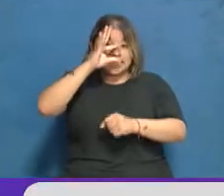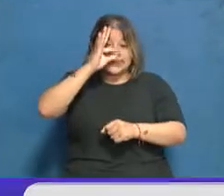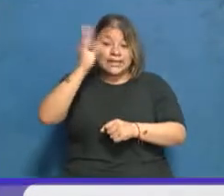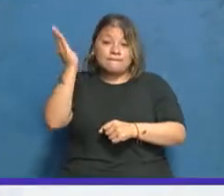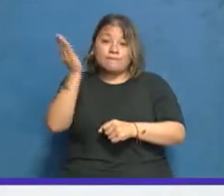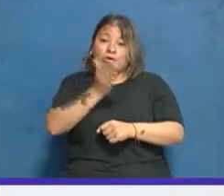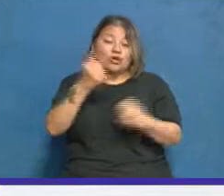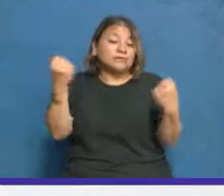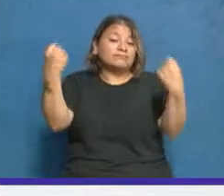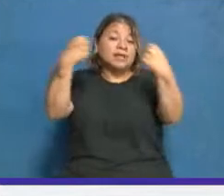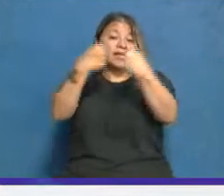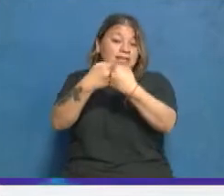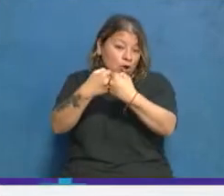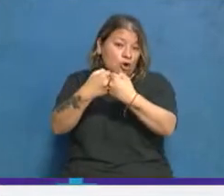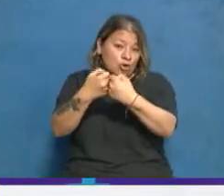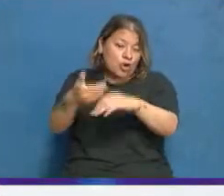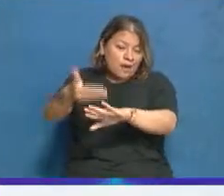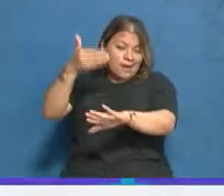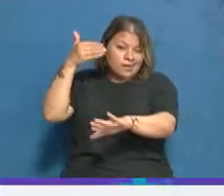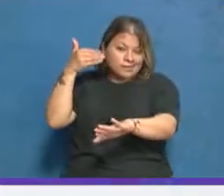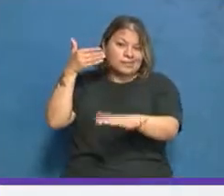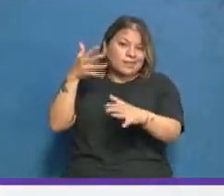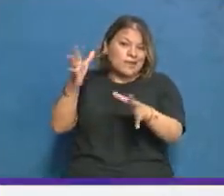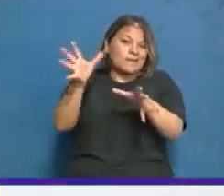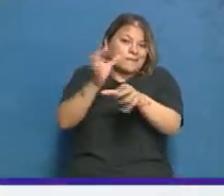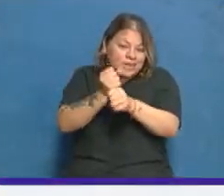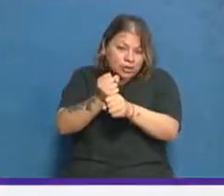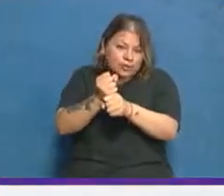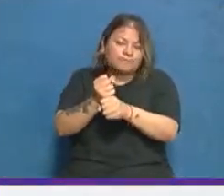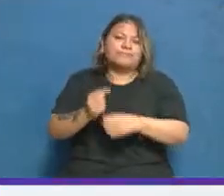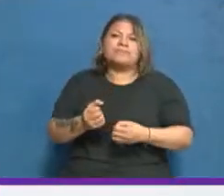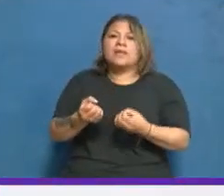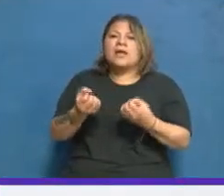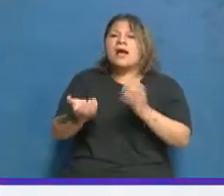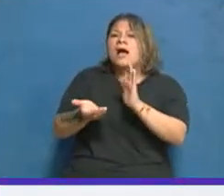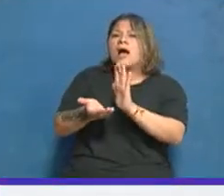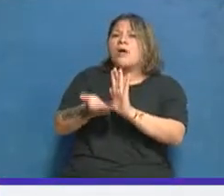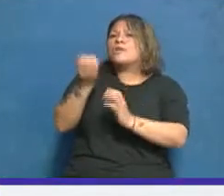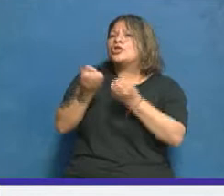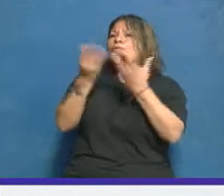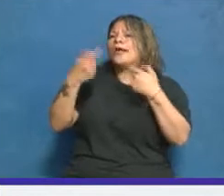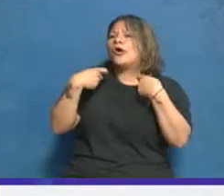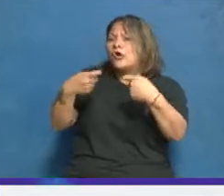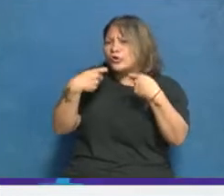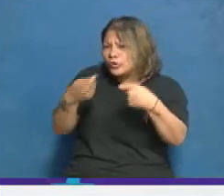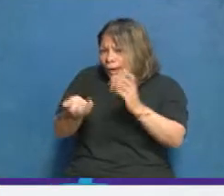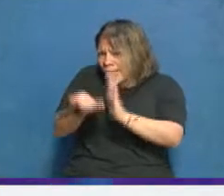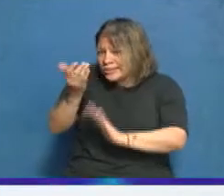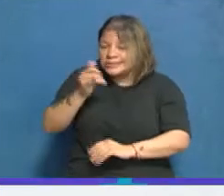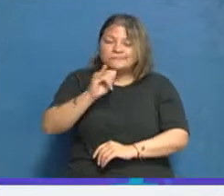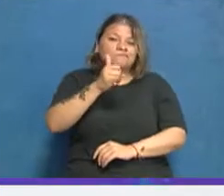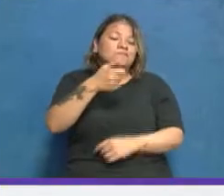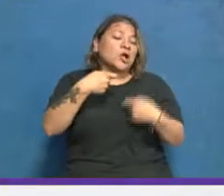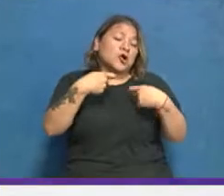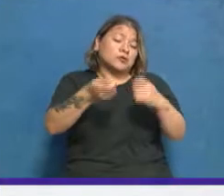estableció para el servicio urbano de pasajeros. ¿Surge por los aumentos de costos? Surge por los aumentos de costos.